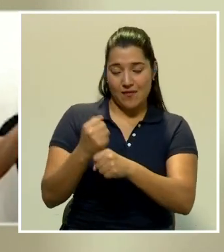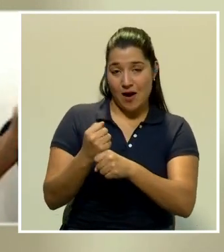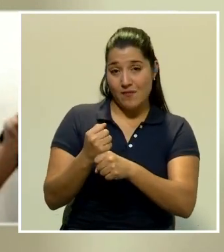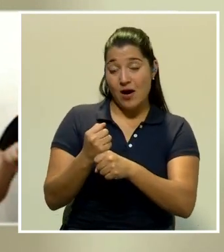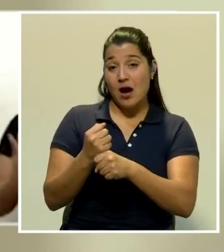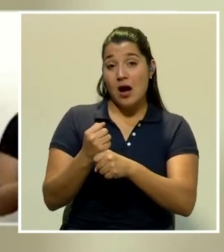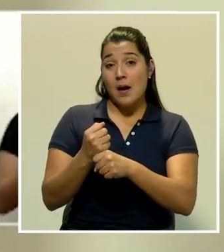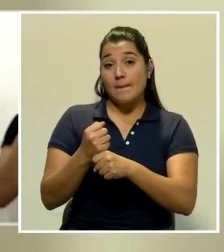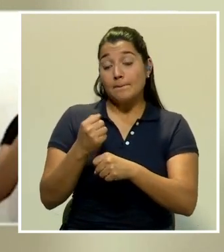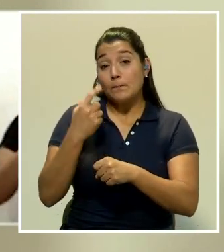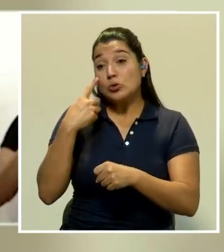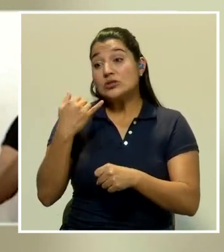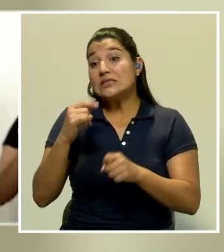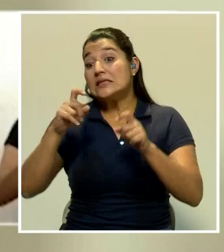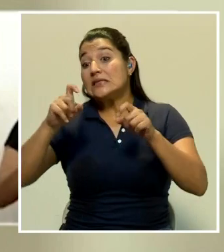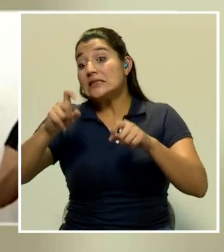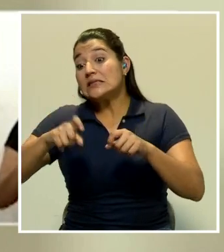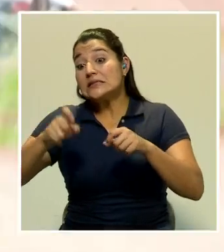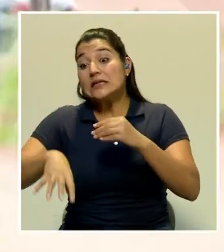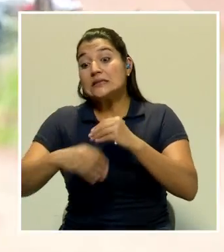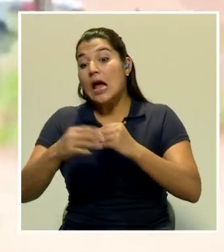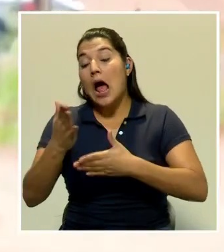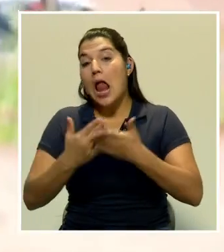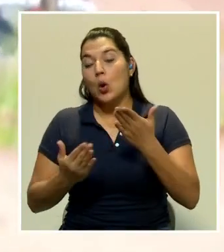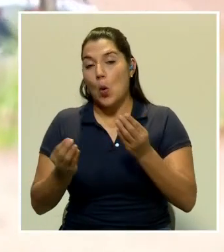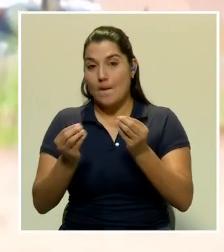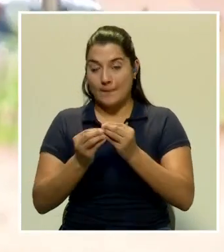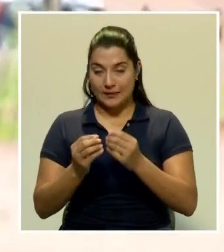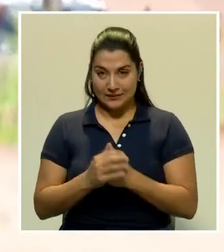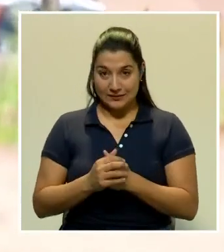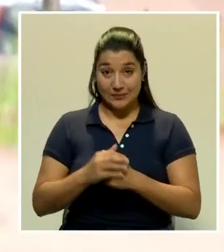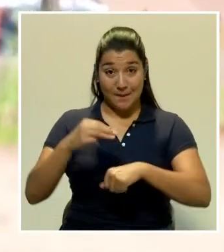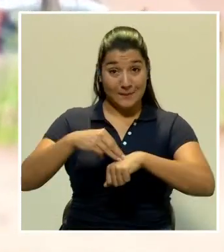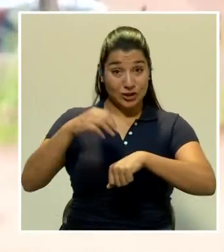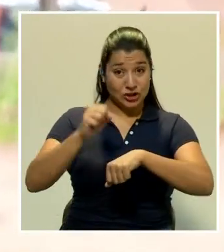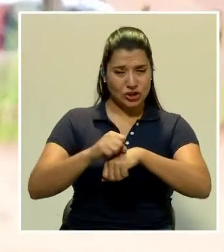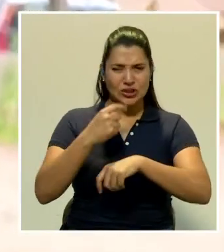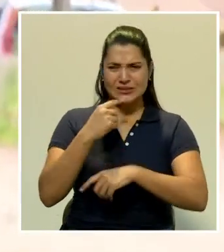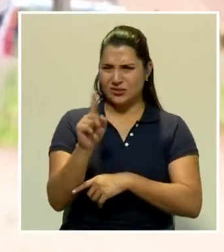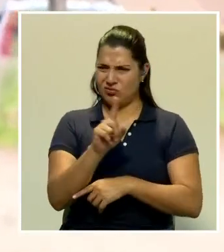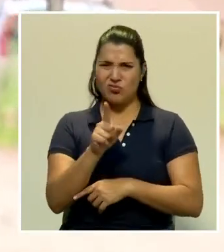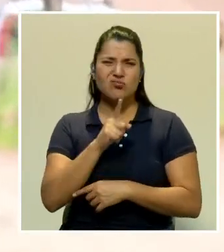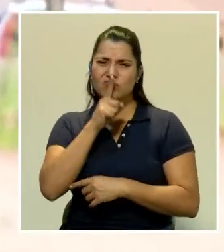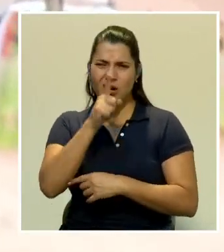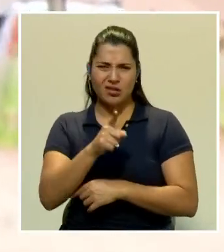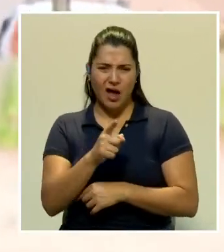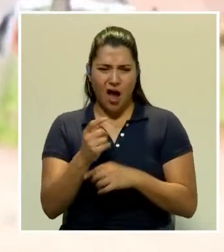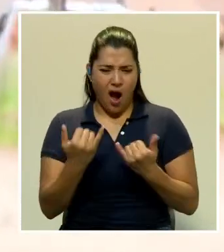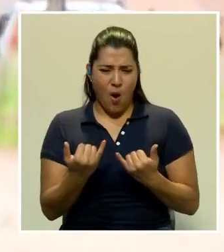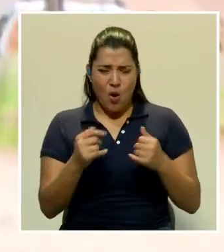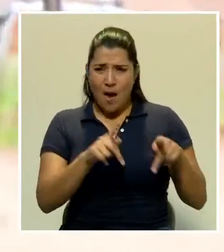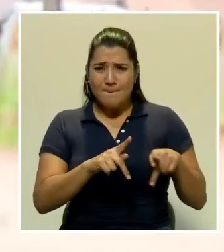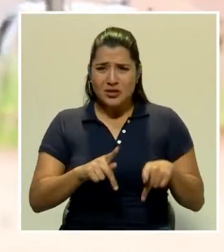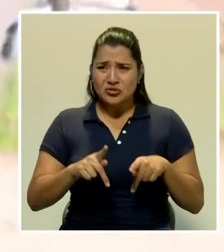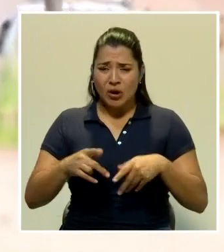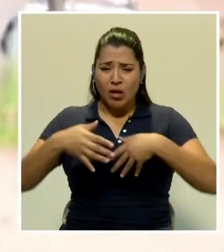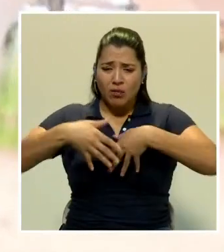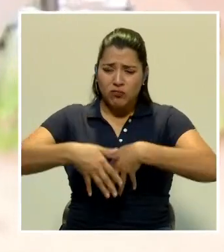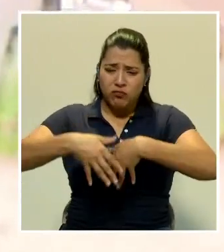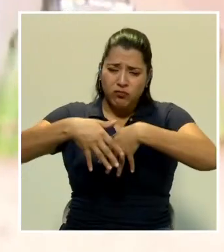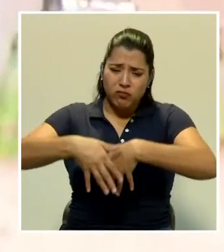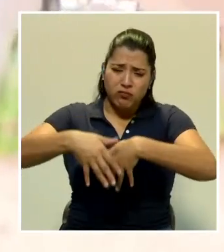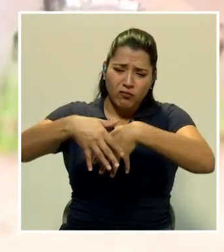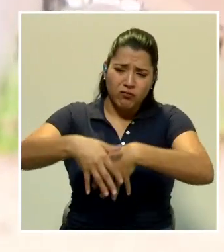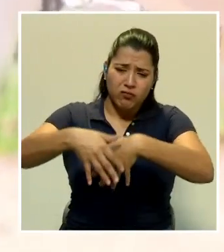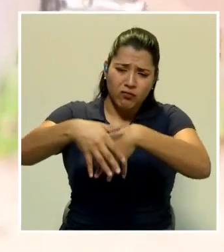por si fuera necesario algún otro tipo de medidas. Soto además desmintió que caravanas de personas estén solicitando asistencia para ingresar a